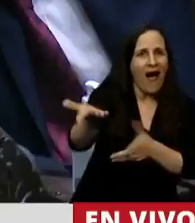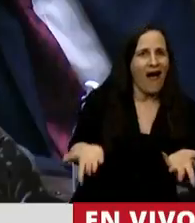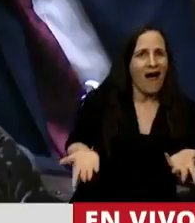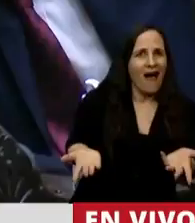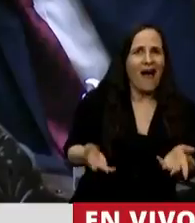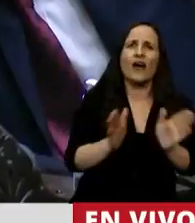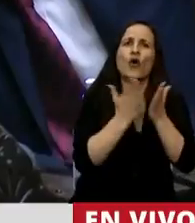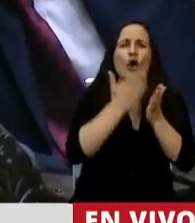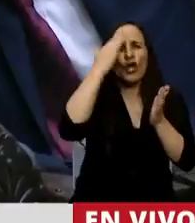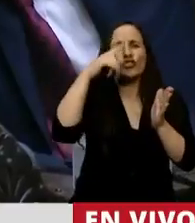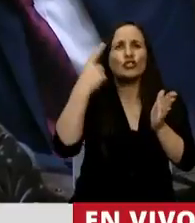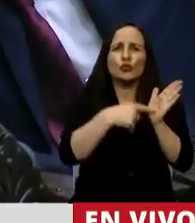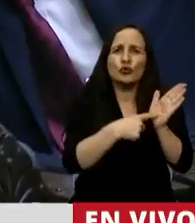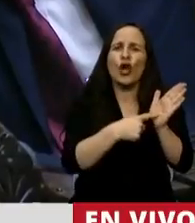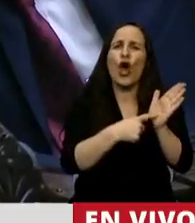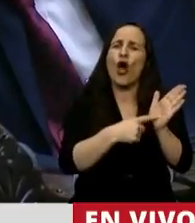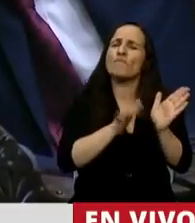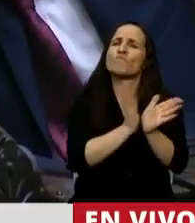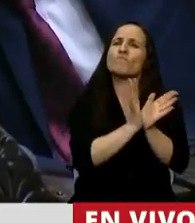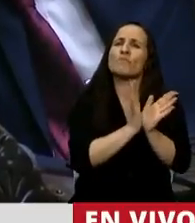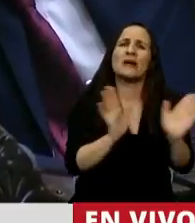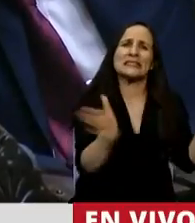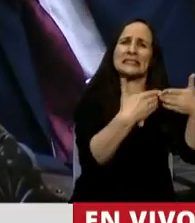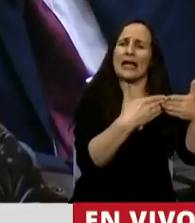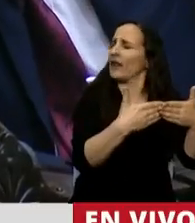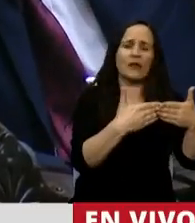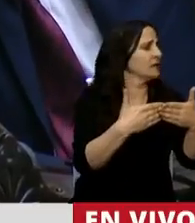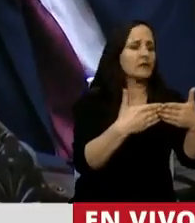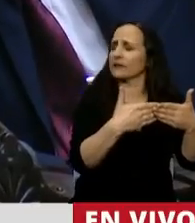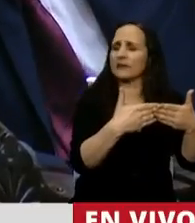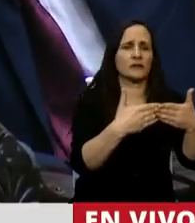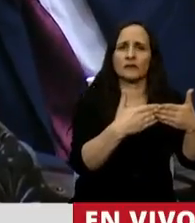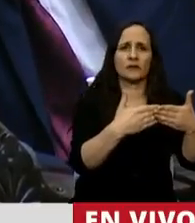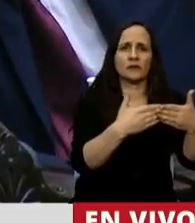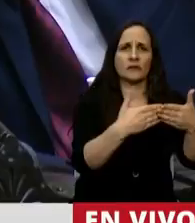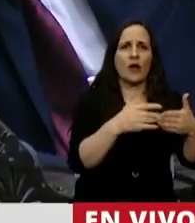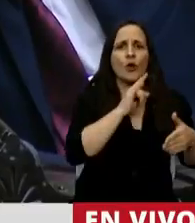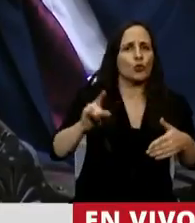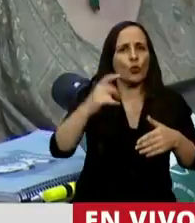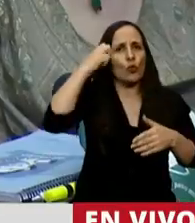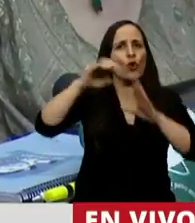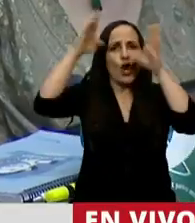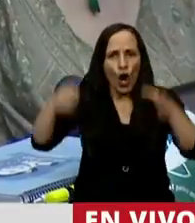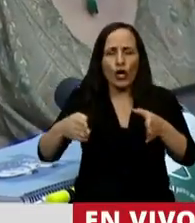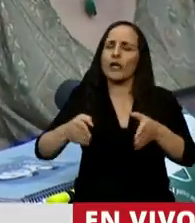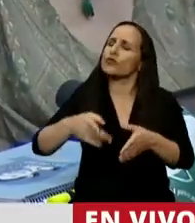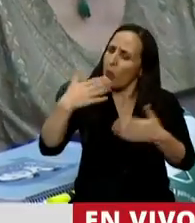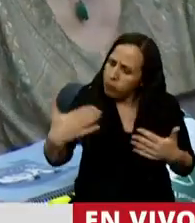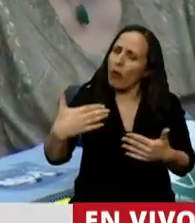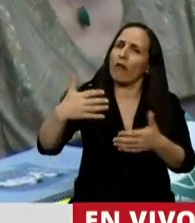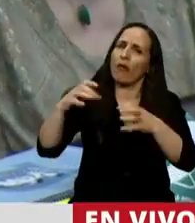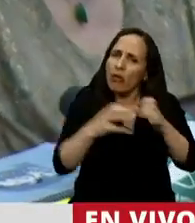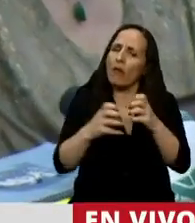la Constitución no podía poner un cerrojo, que era este Congreso el que tenía que darse el derecho a discutir